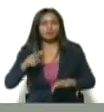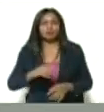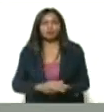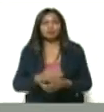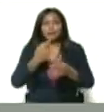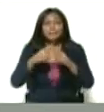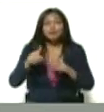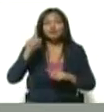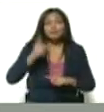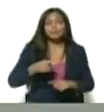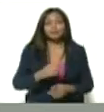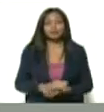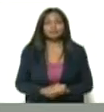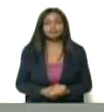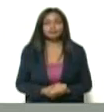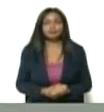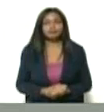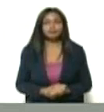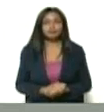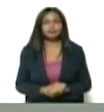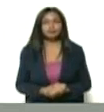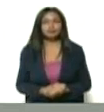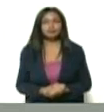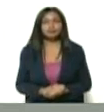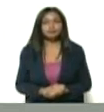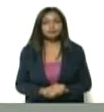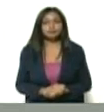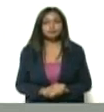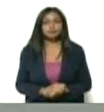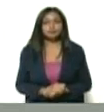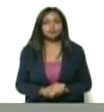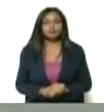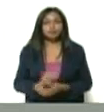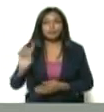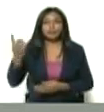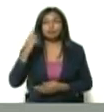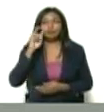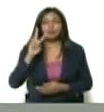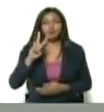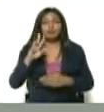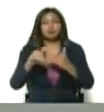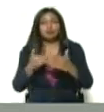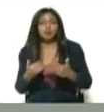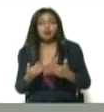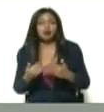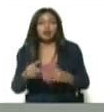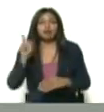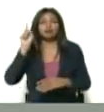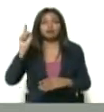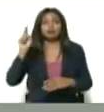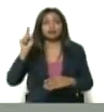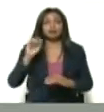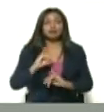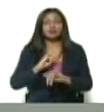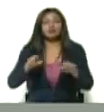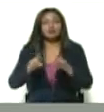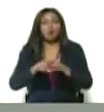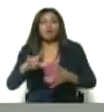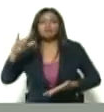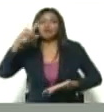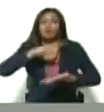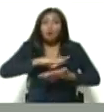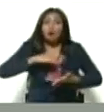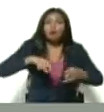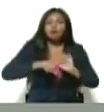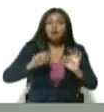además, justamente, el principio que se derivó de las enseñanzas de Wuhan y que la tomó